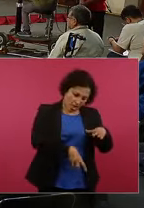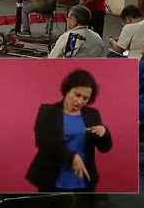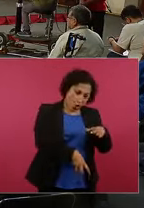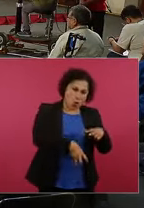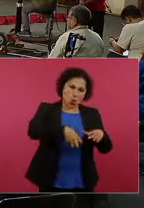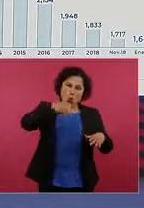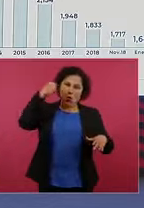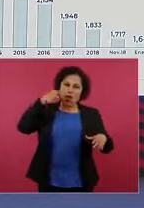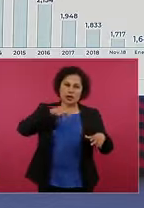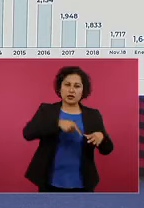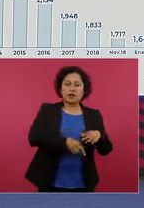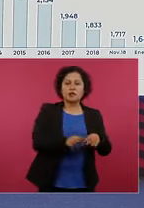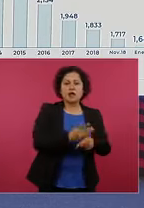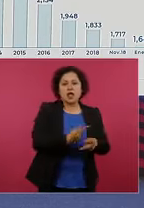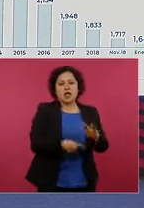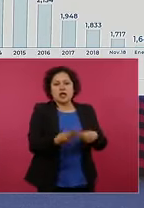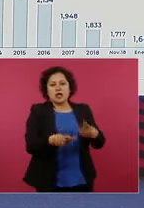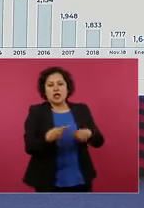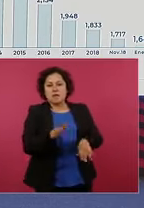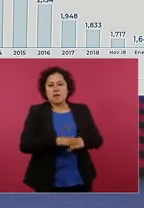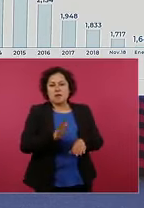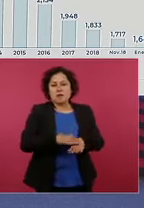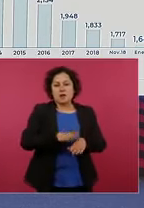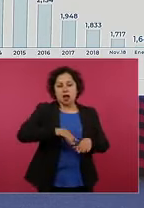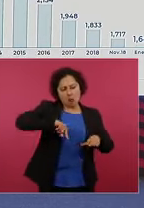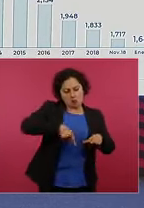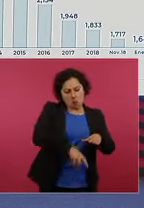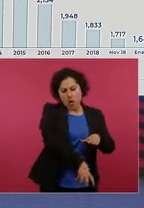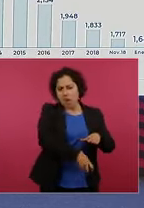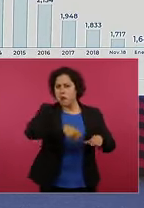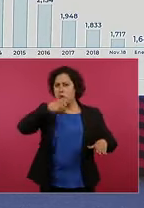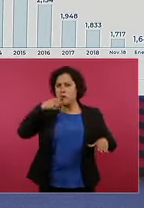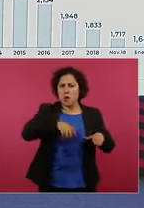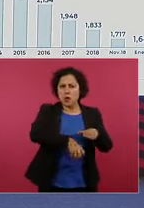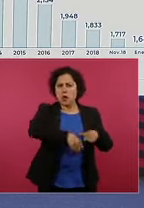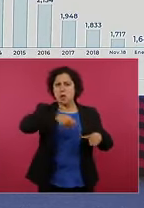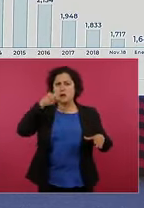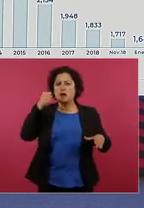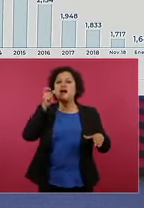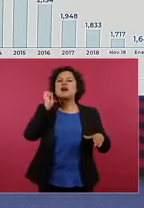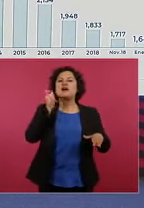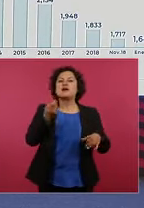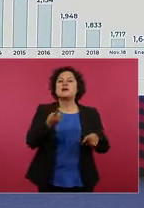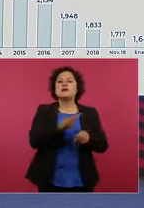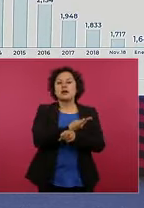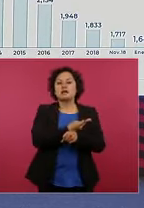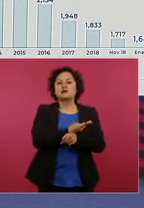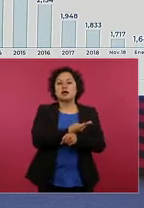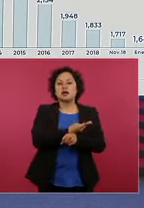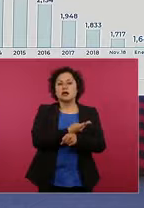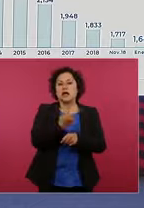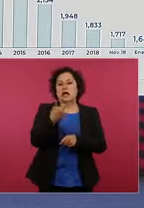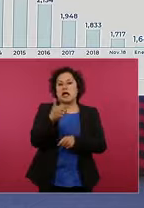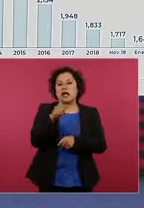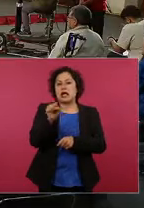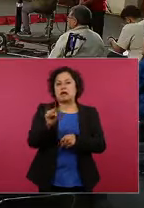porque se quiere producir más, se le quita el gas